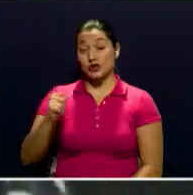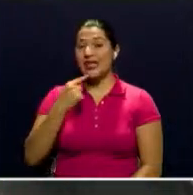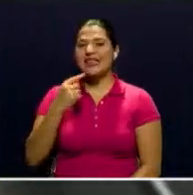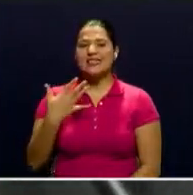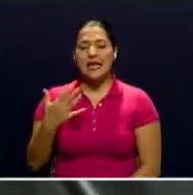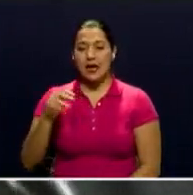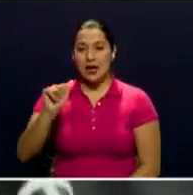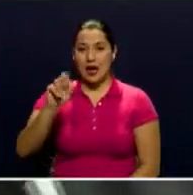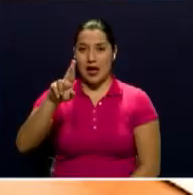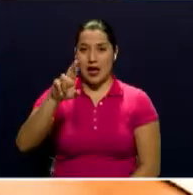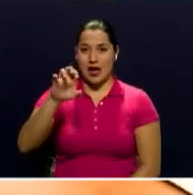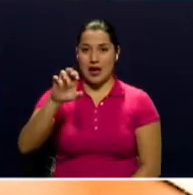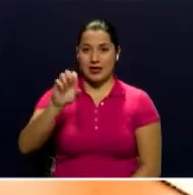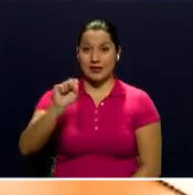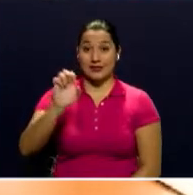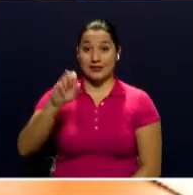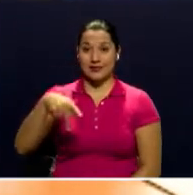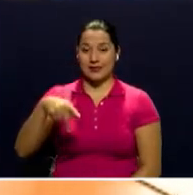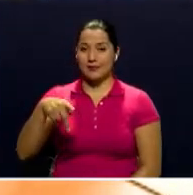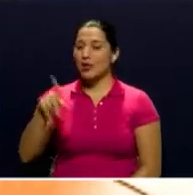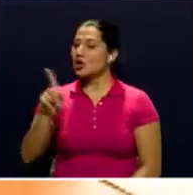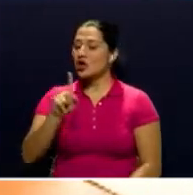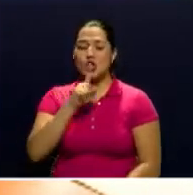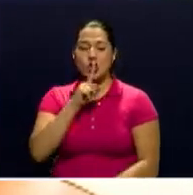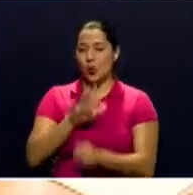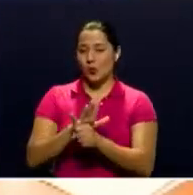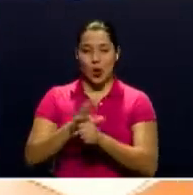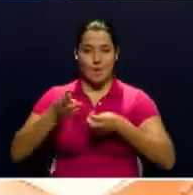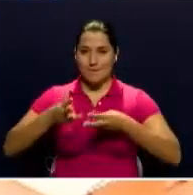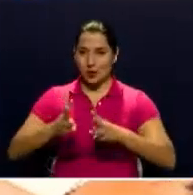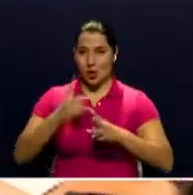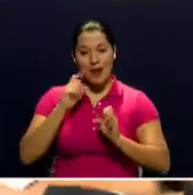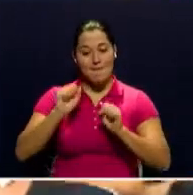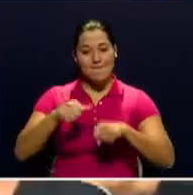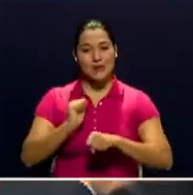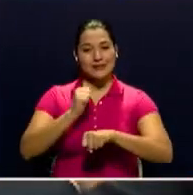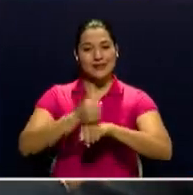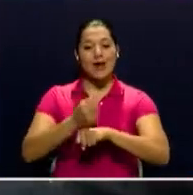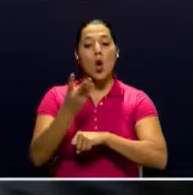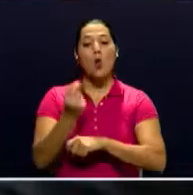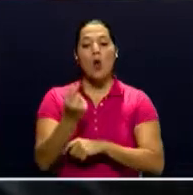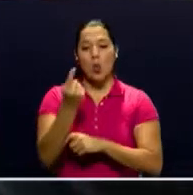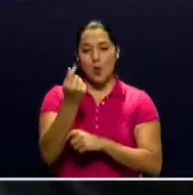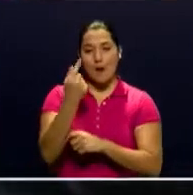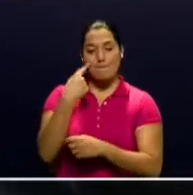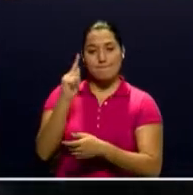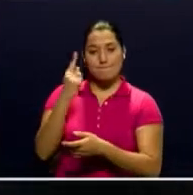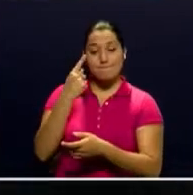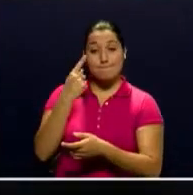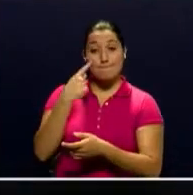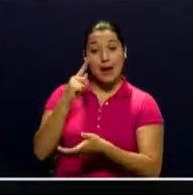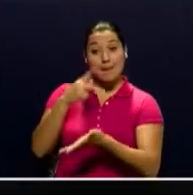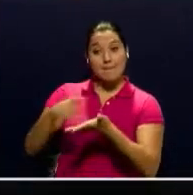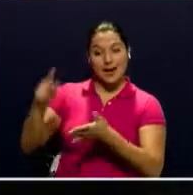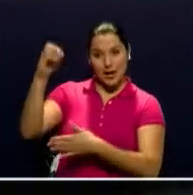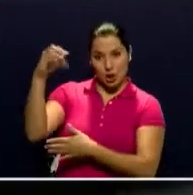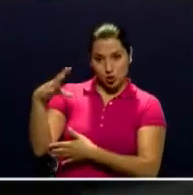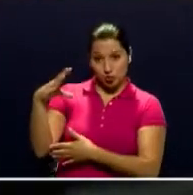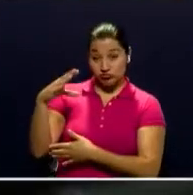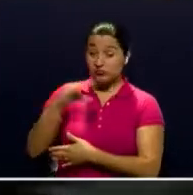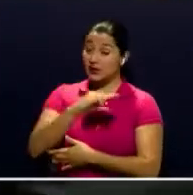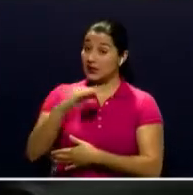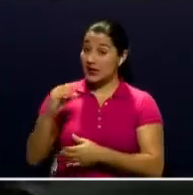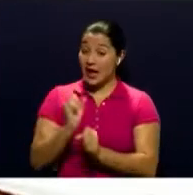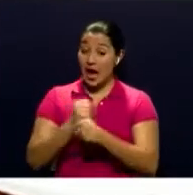Servicios Públicos ha violentado su propia metodología para establecer las tarifas eléctricas, generando con esto pérdidas